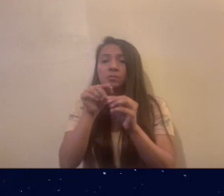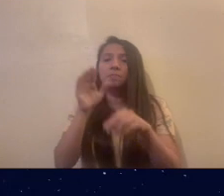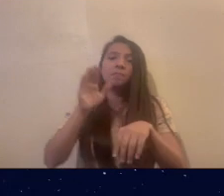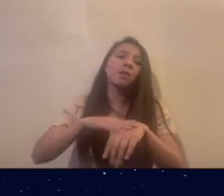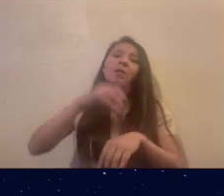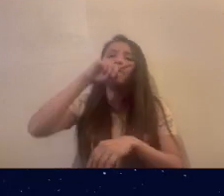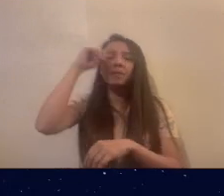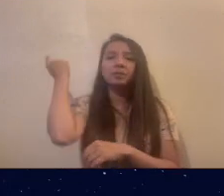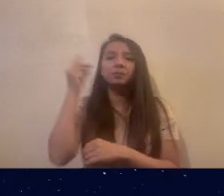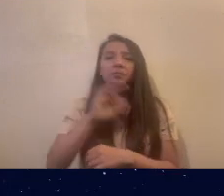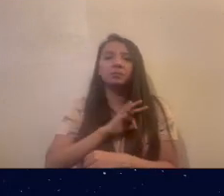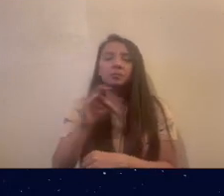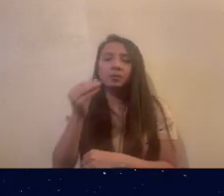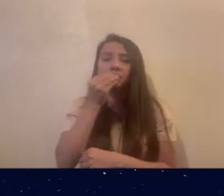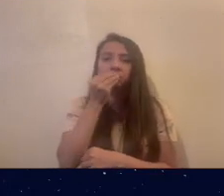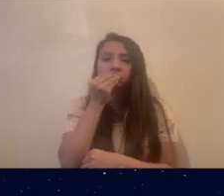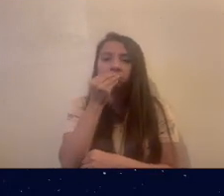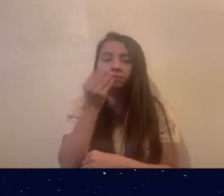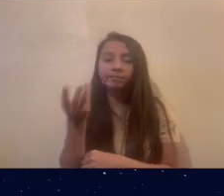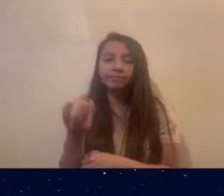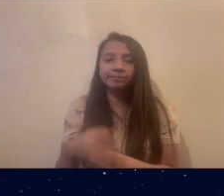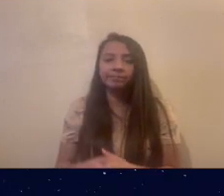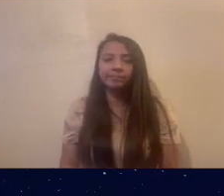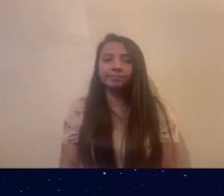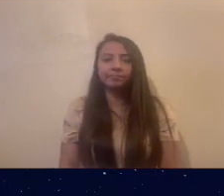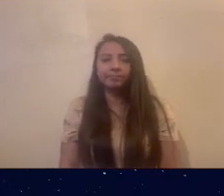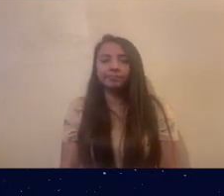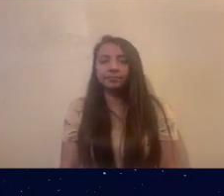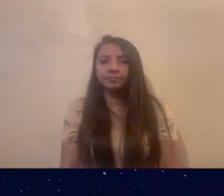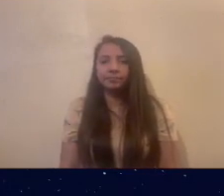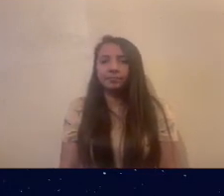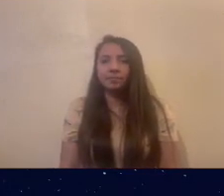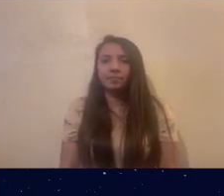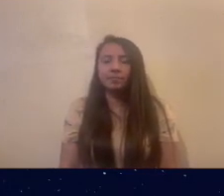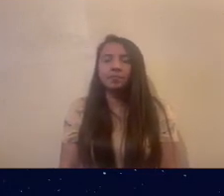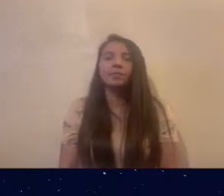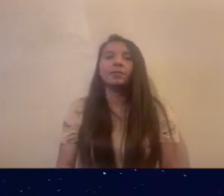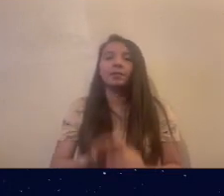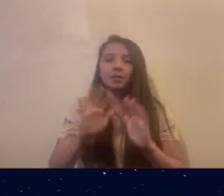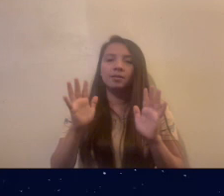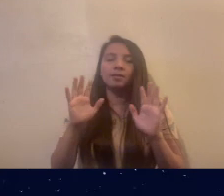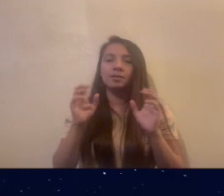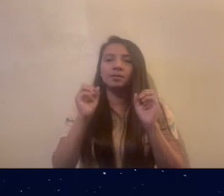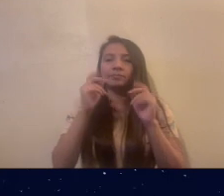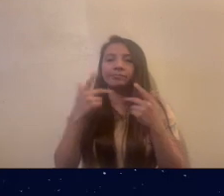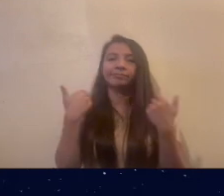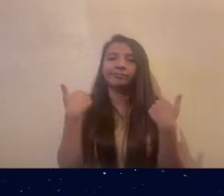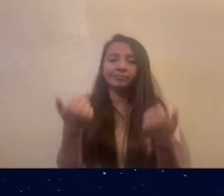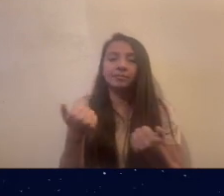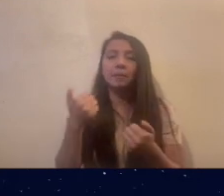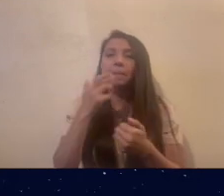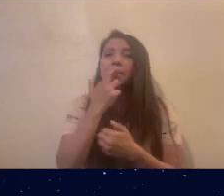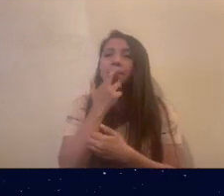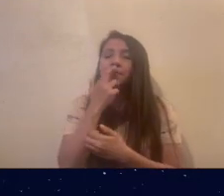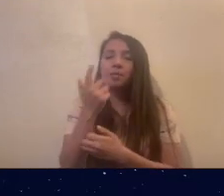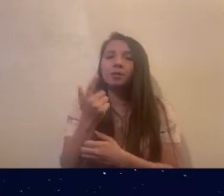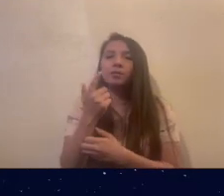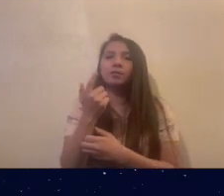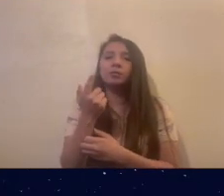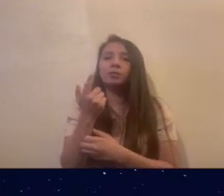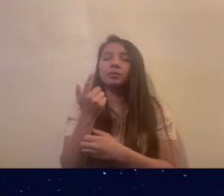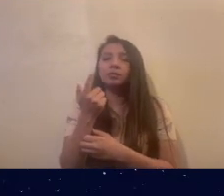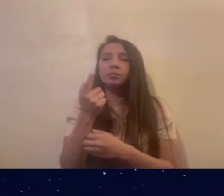más factible que la semilla en sí misma. Ok, entonces se propondría